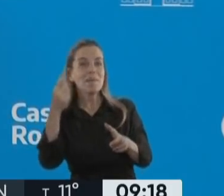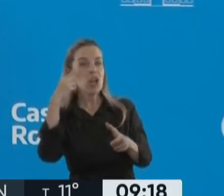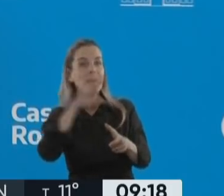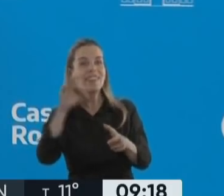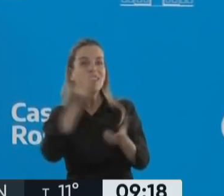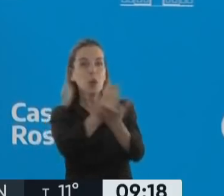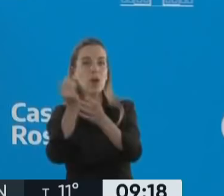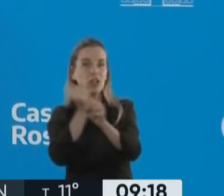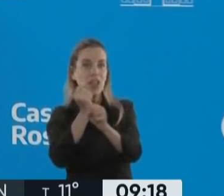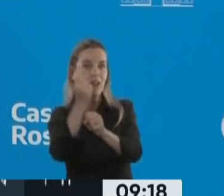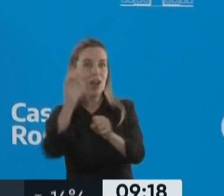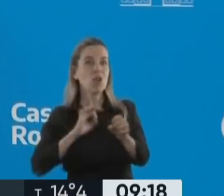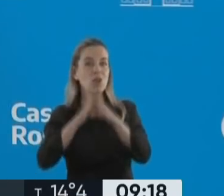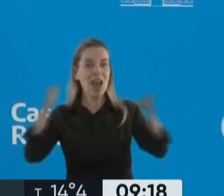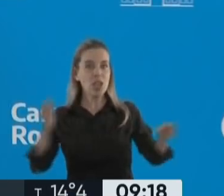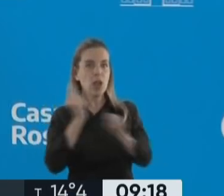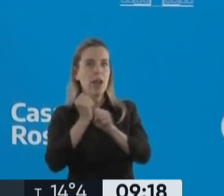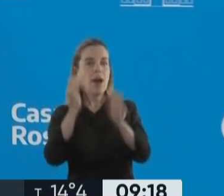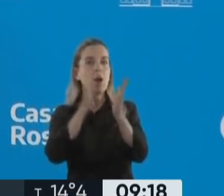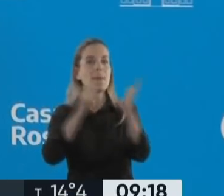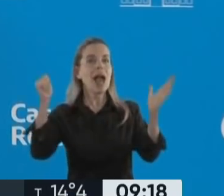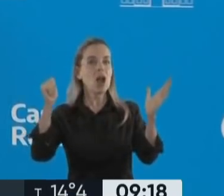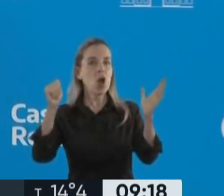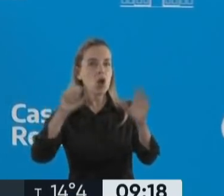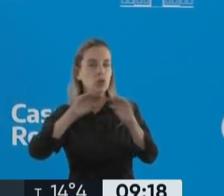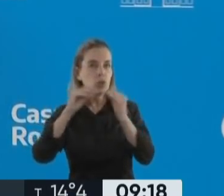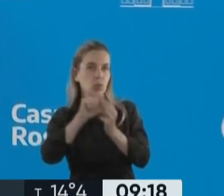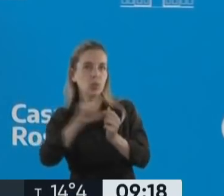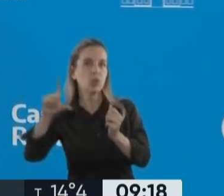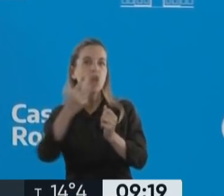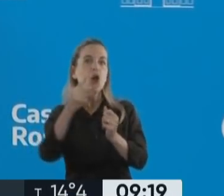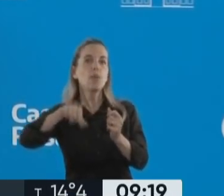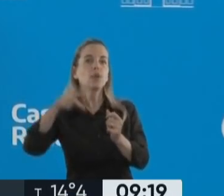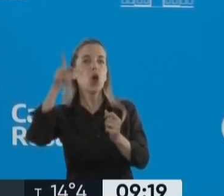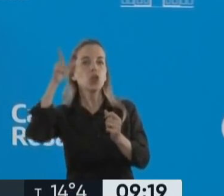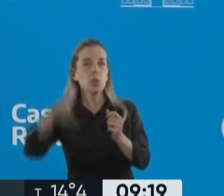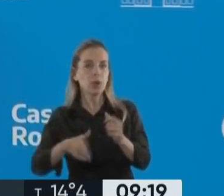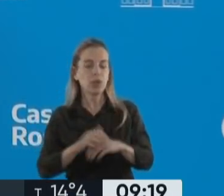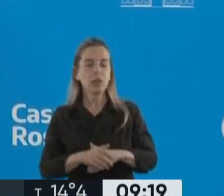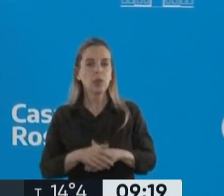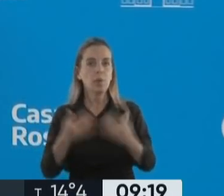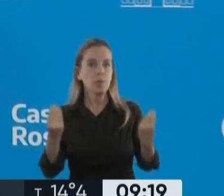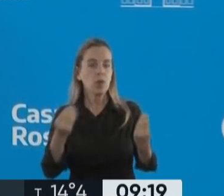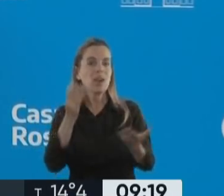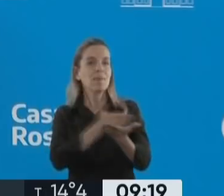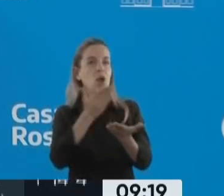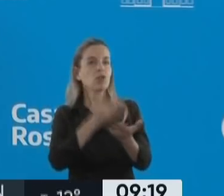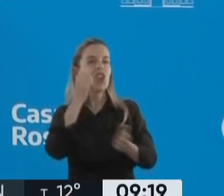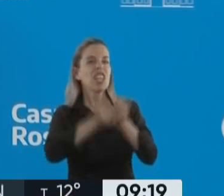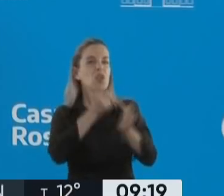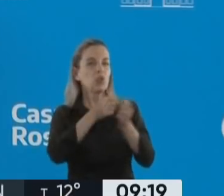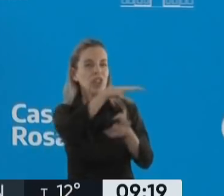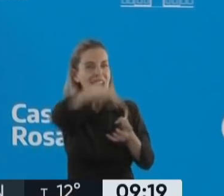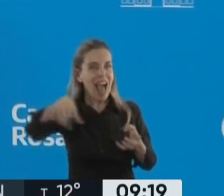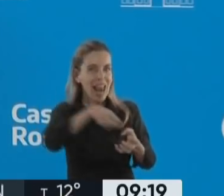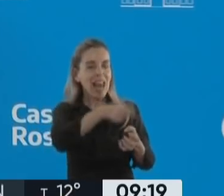en un año el empleo registrado, es un crecimiento del 2.8%. La utilización de la capacidad industrial está en